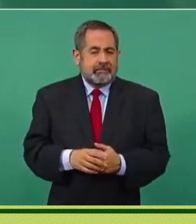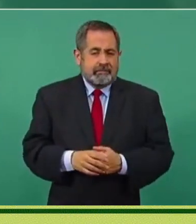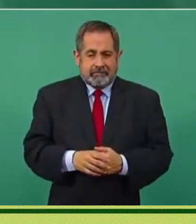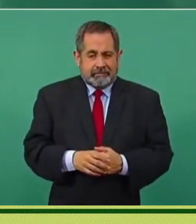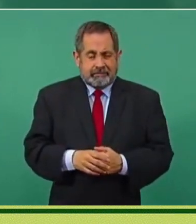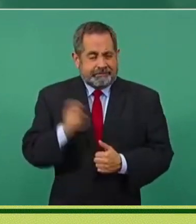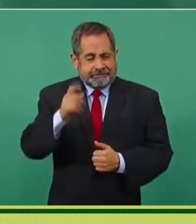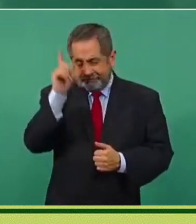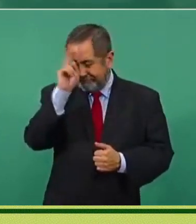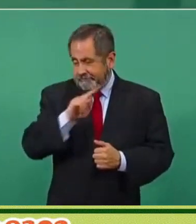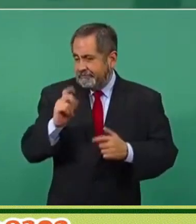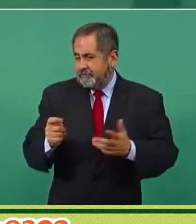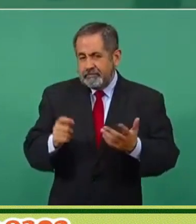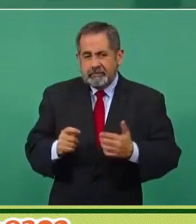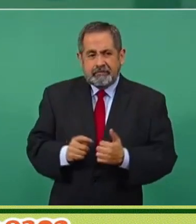que